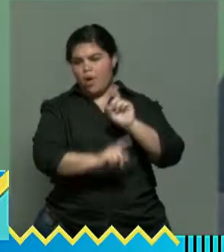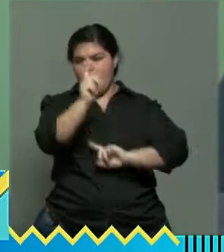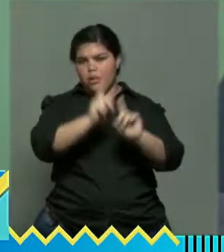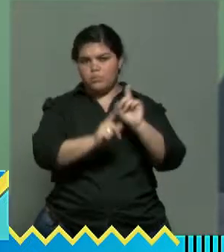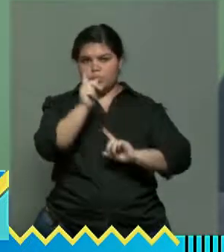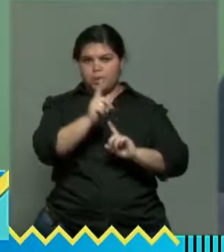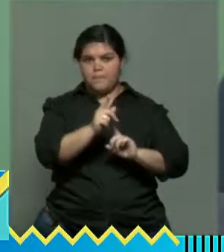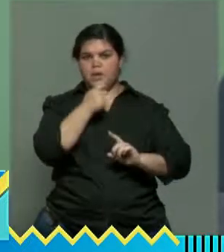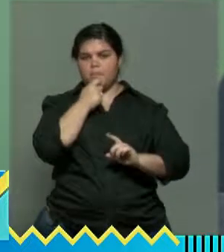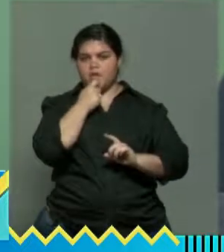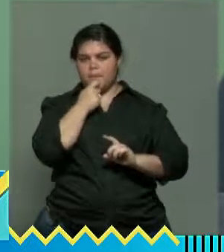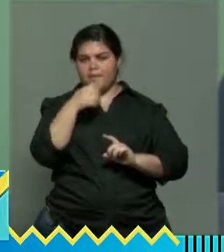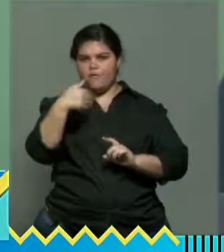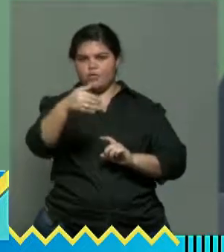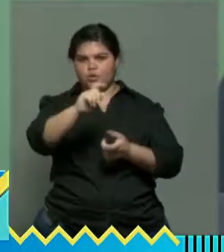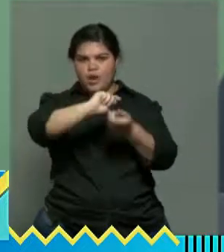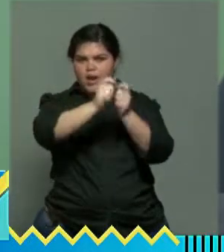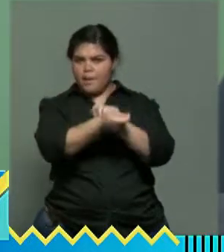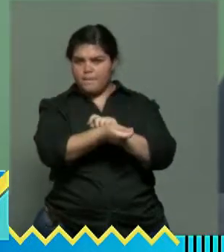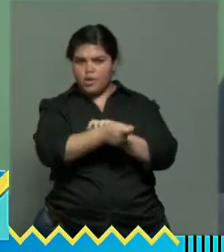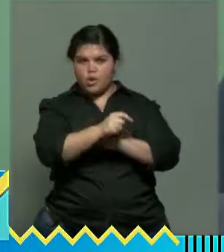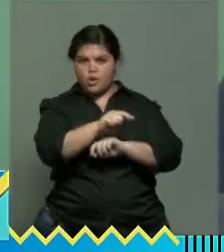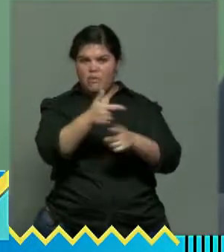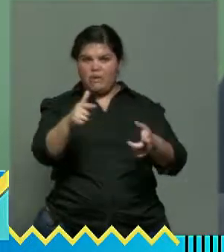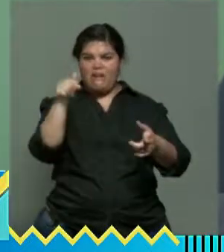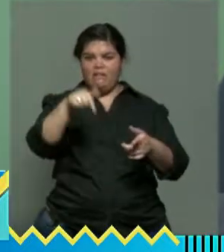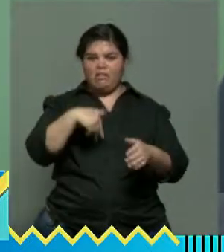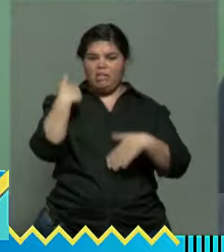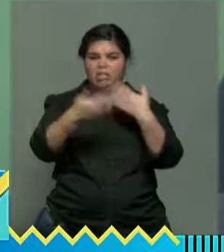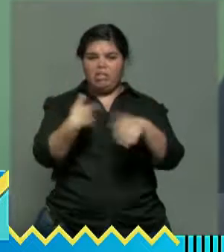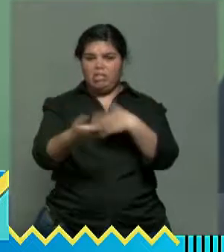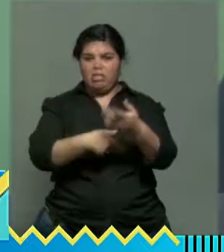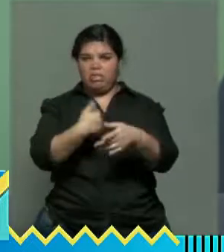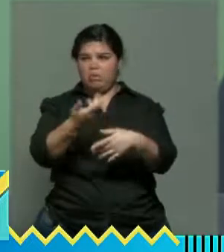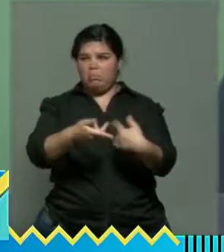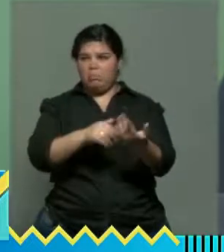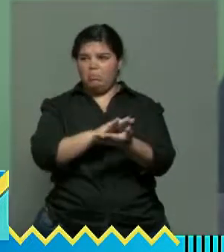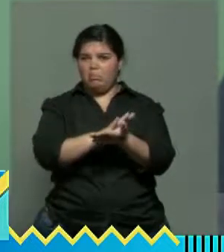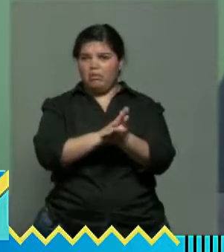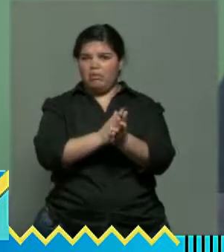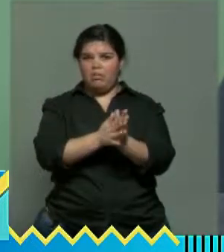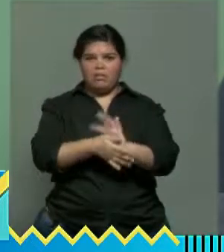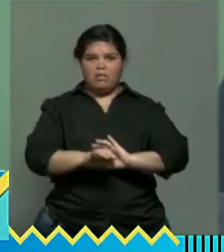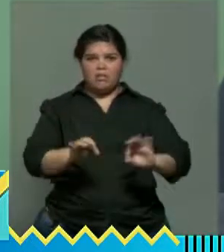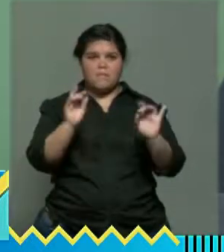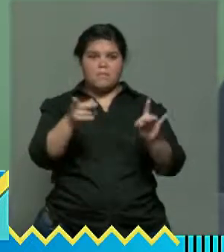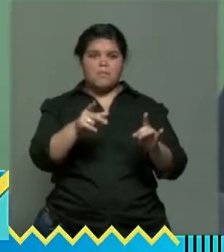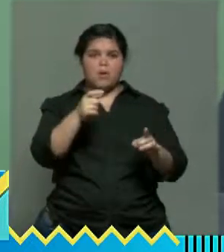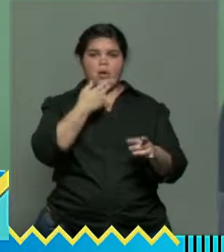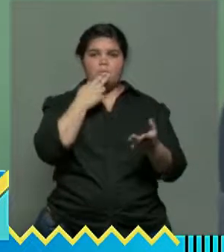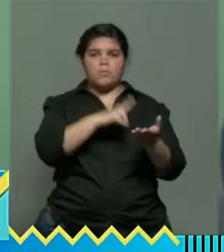no se da, la verdad es que podríamos decir que fue mucho ruido y pocas nueces, ¿no? Porque se ha hablado tanto de este impuesto del 10%, que si no se llega a